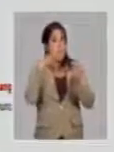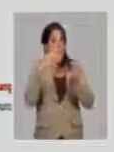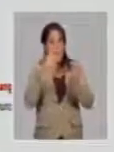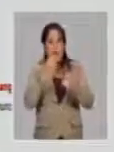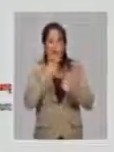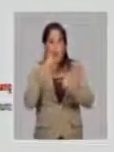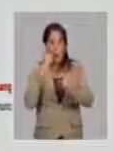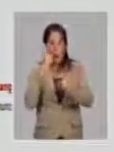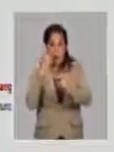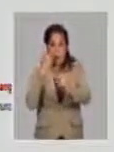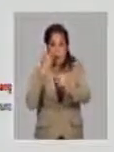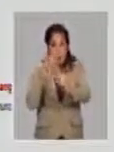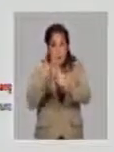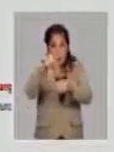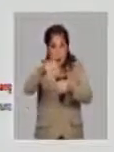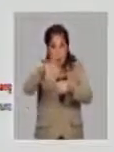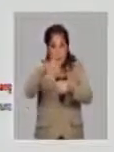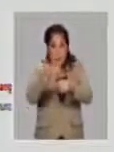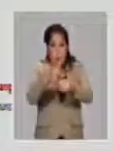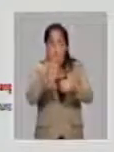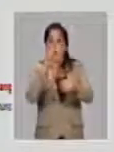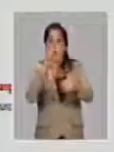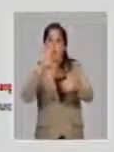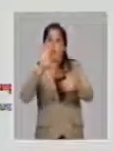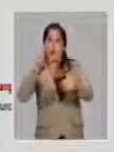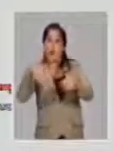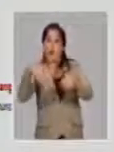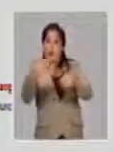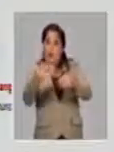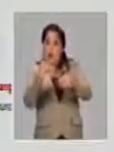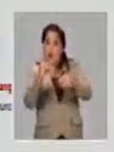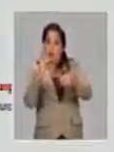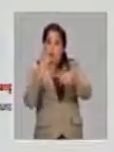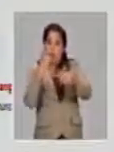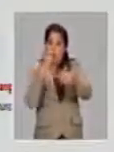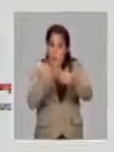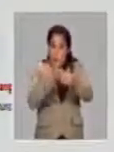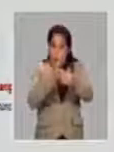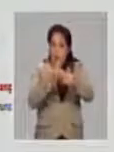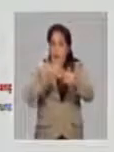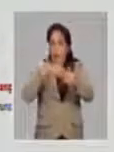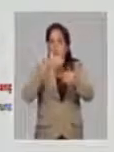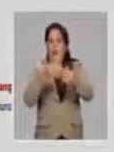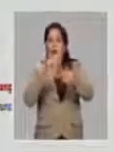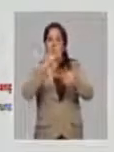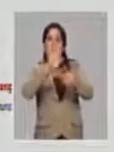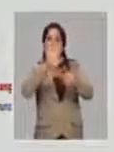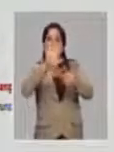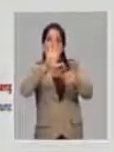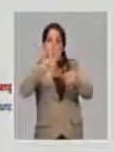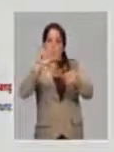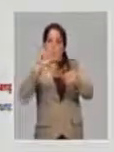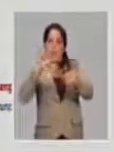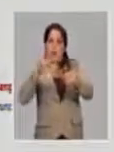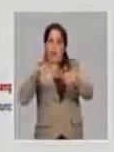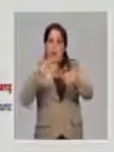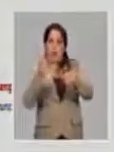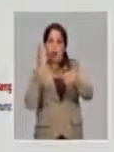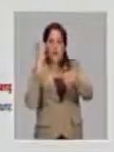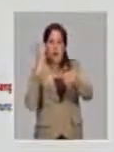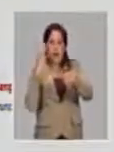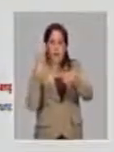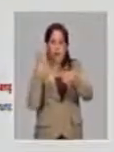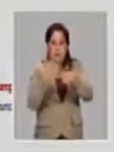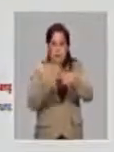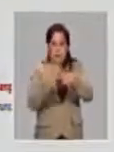un esquema que la primera dosis, bueno, ocurre hoy, a los 28 días la segunda y a los 56 días la